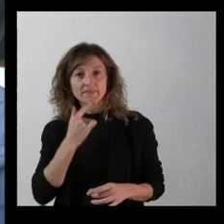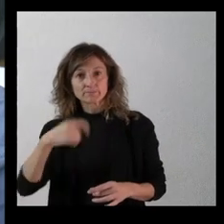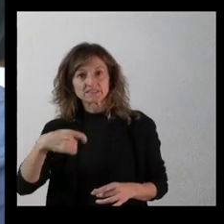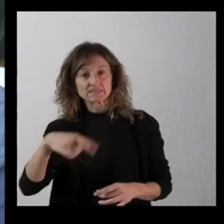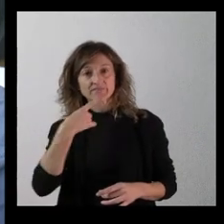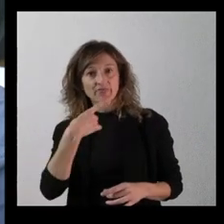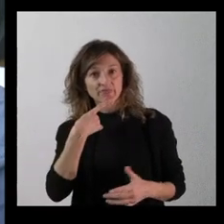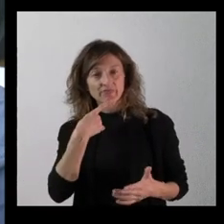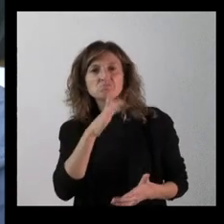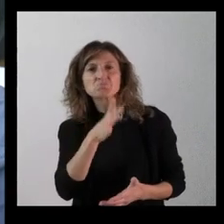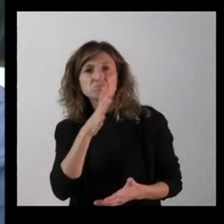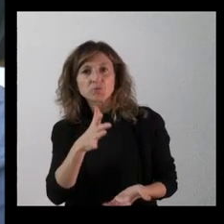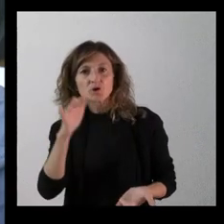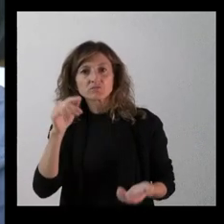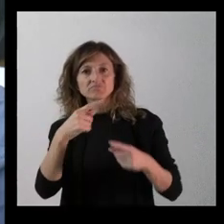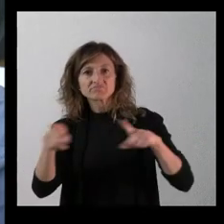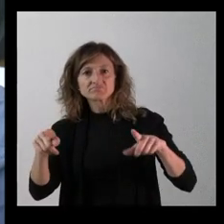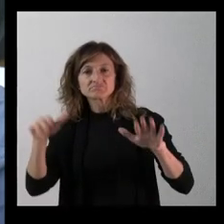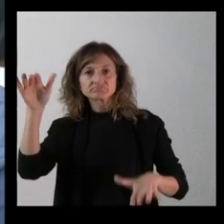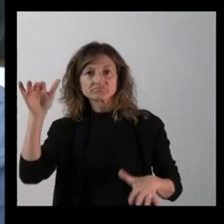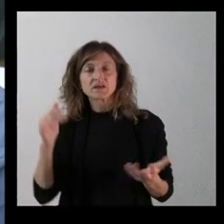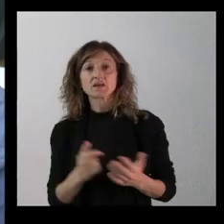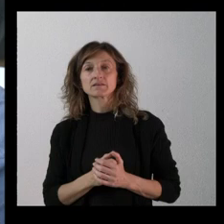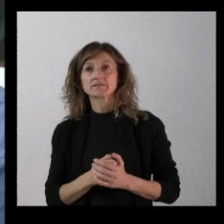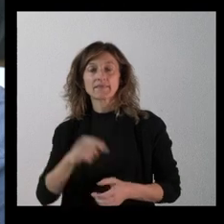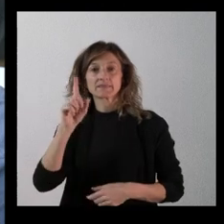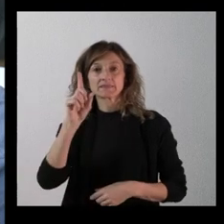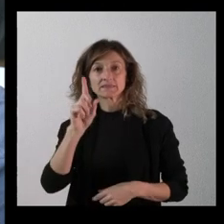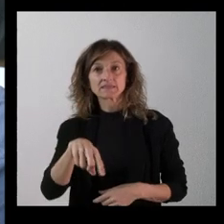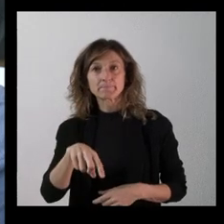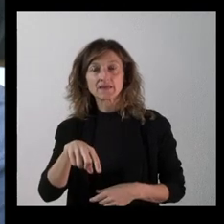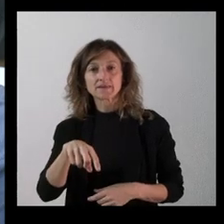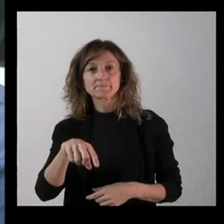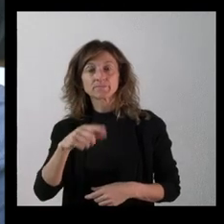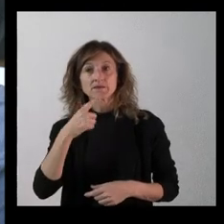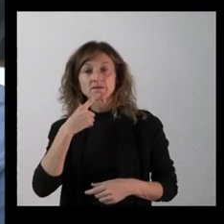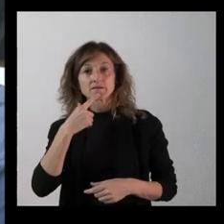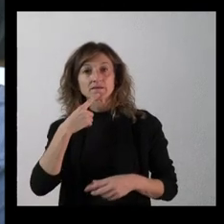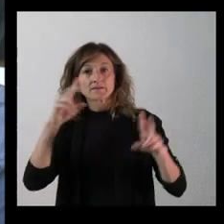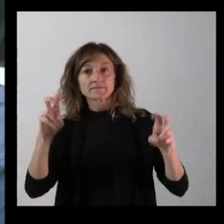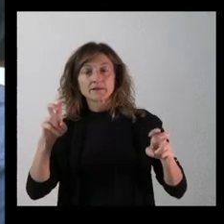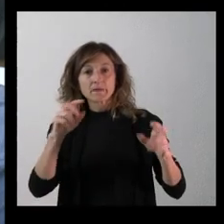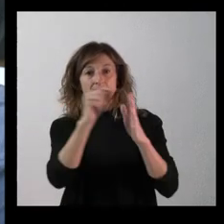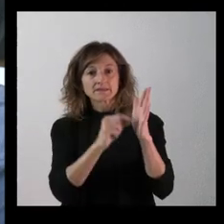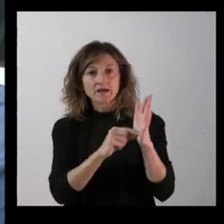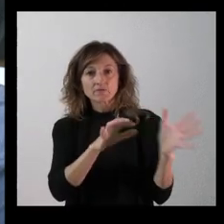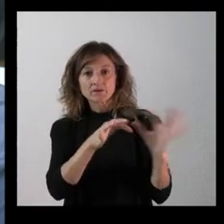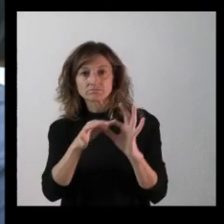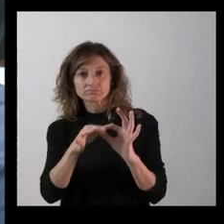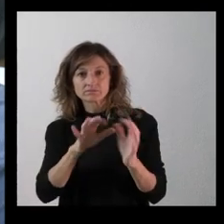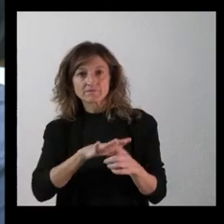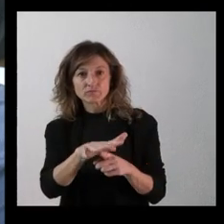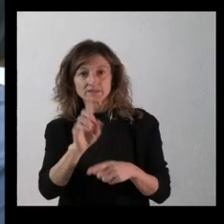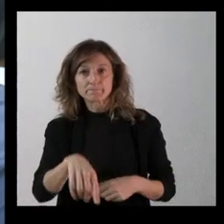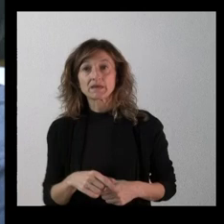también haciéndolo extensible esta afirmación al resto de indicadores y luego por otra parte